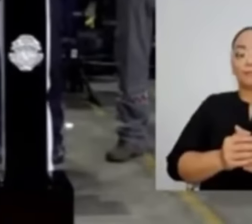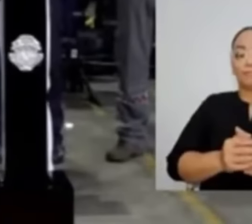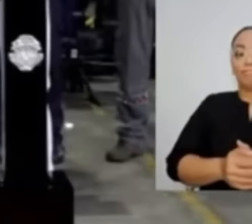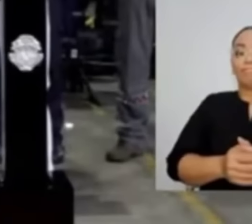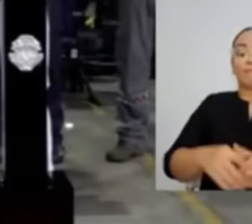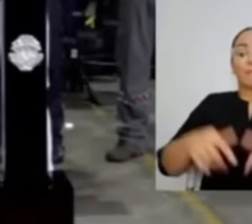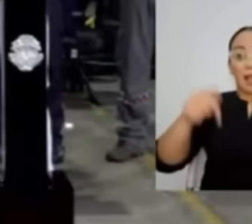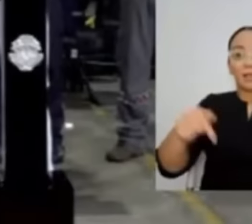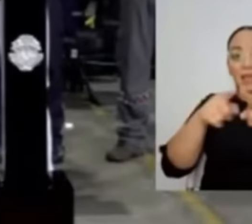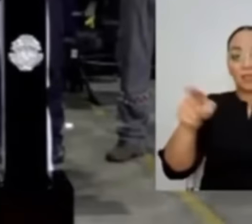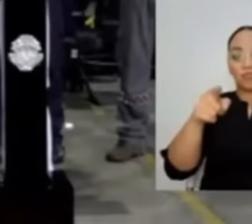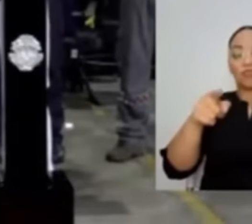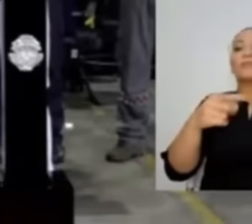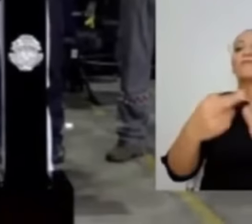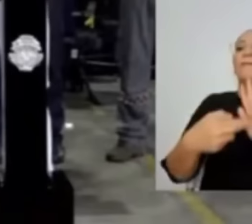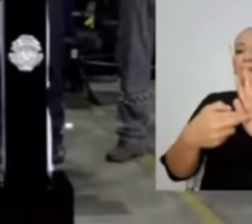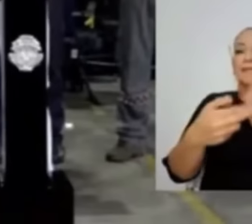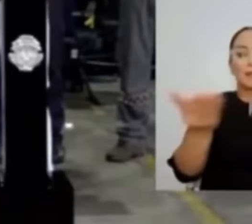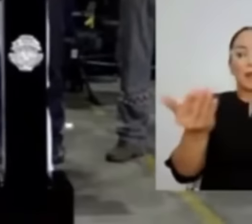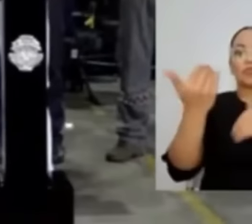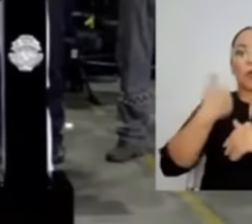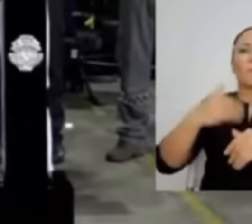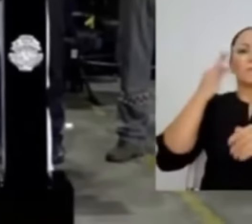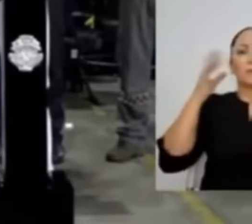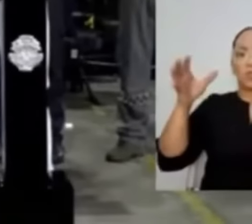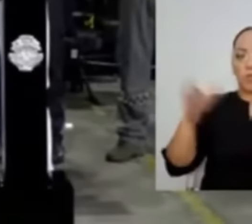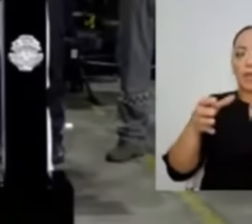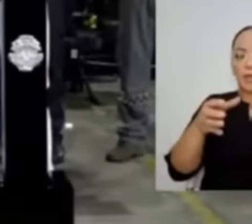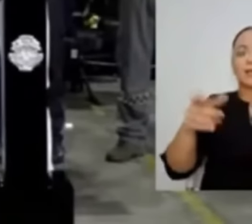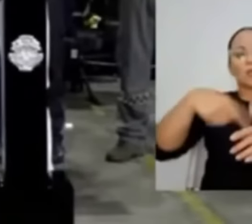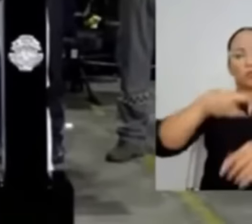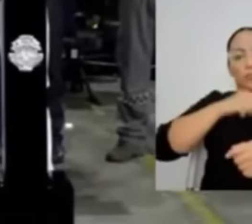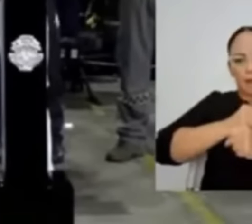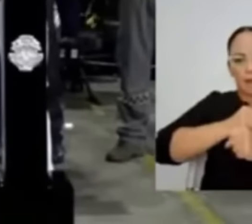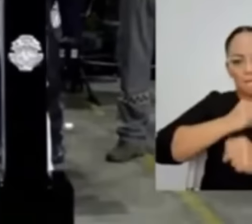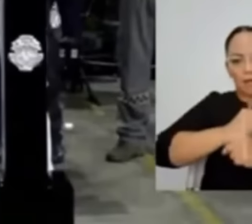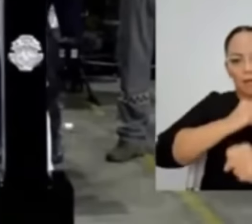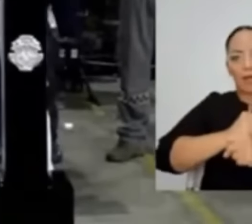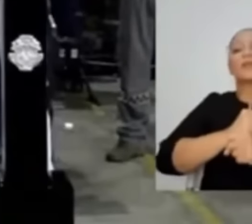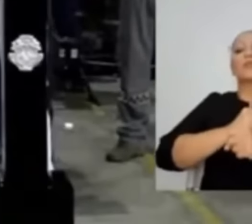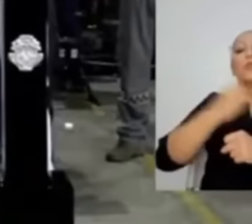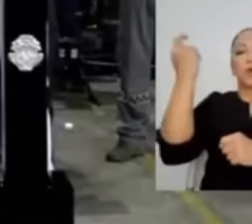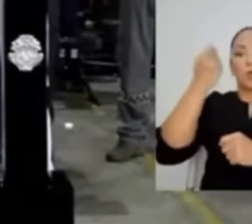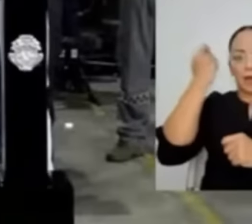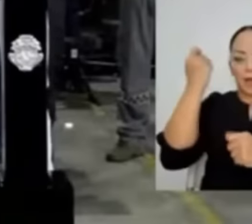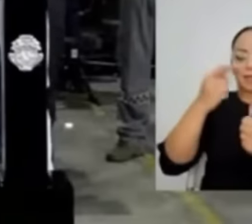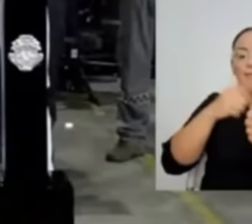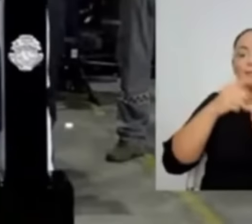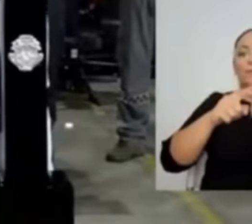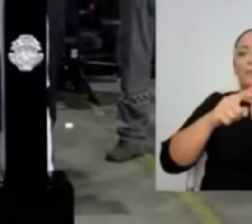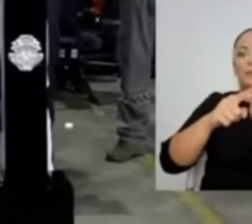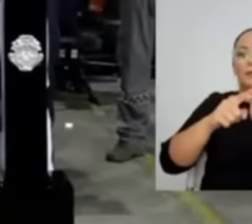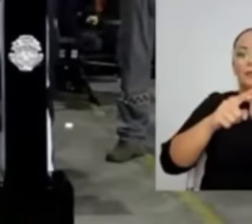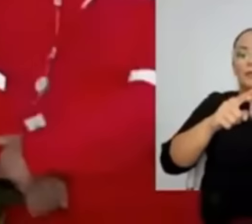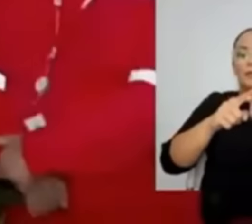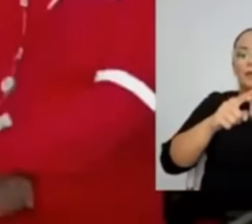están representados los hombres y las mujeres que están trabajando en Guanacaste, en el